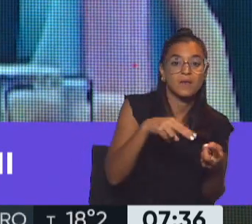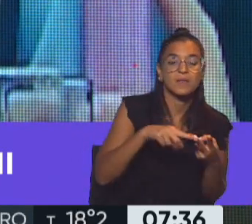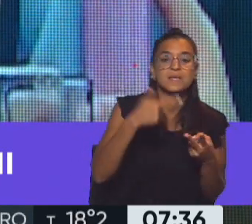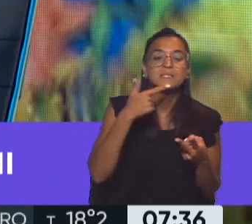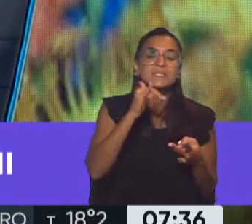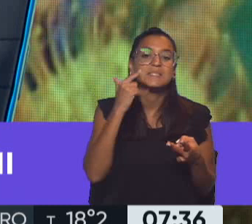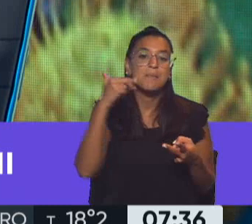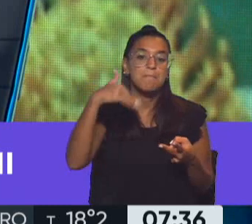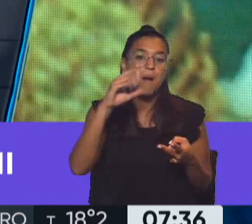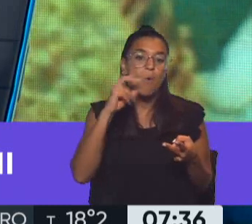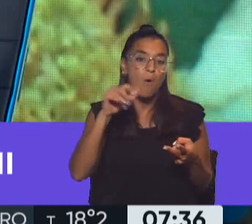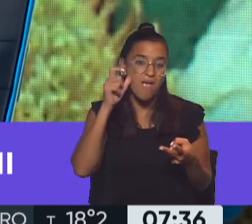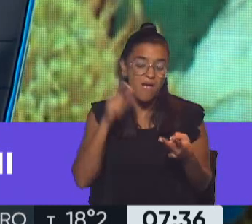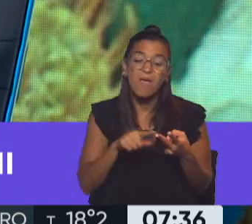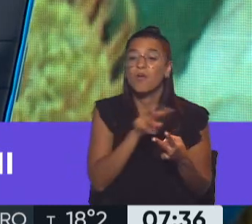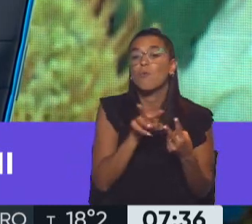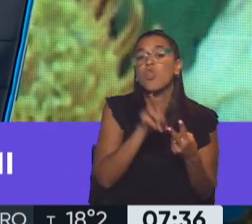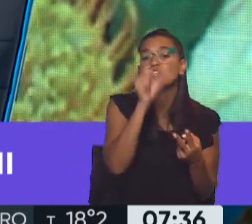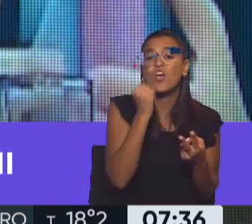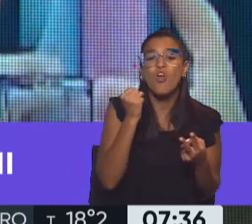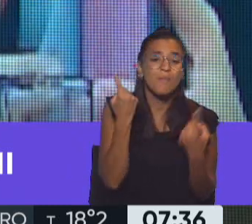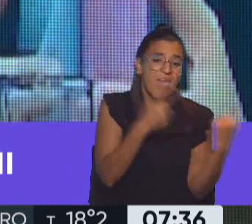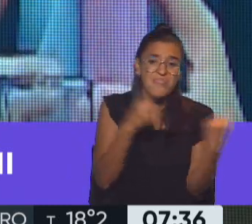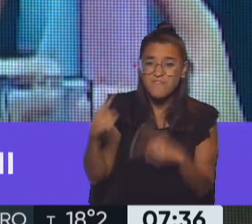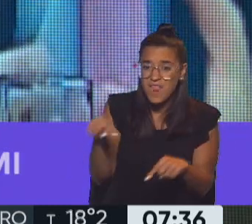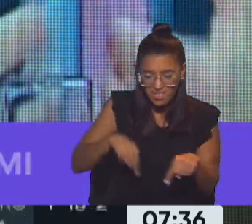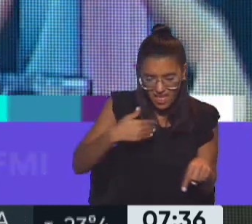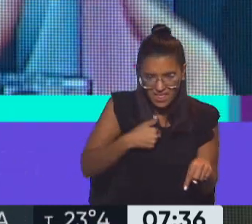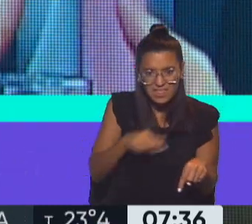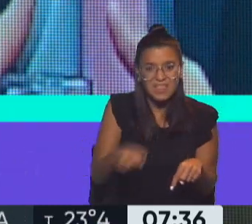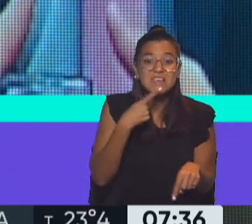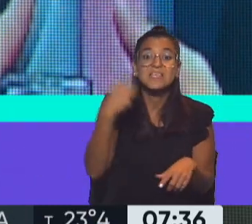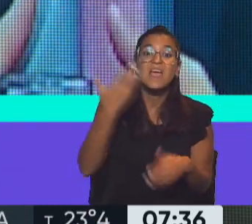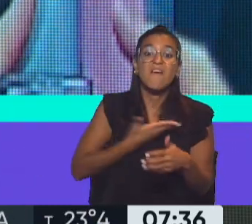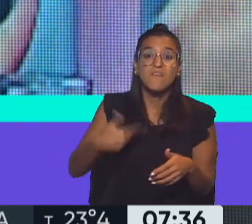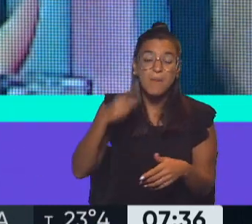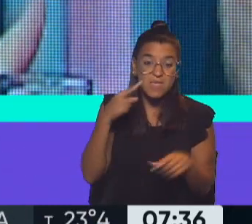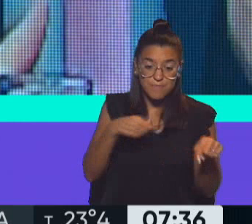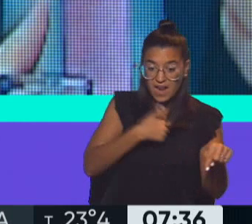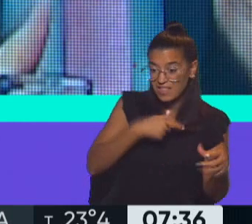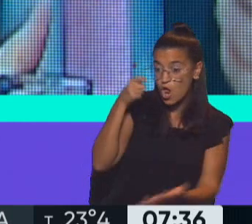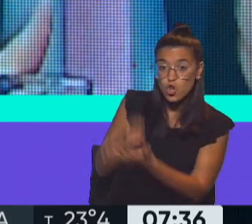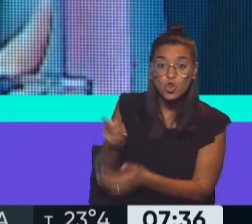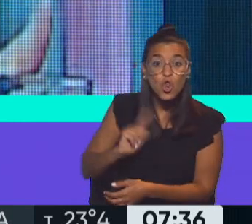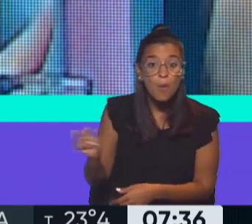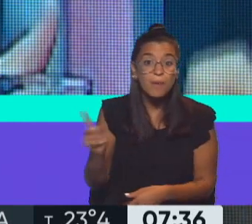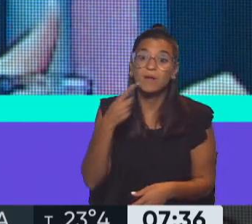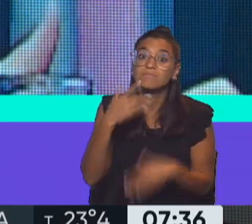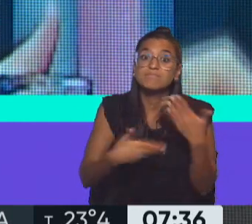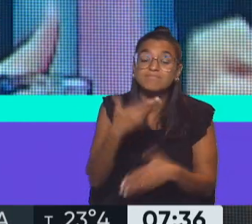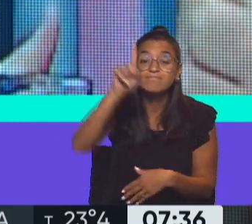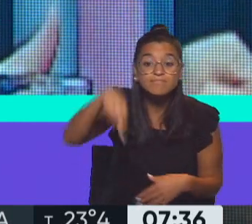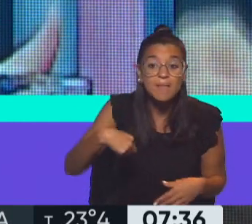son economías muy distintas a la Argentina. Yo creo que un default con el fondo hubiese sido una dimensión, lo que se dice dimensión desconocida.